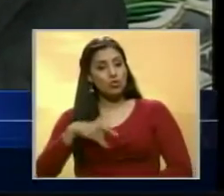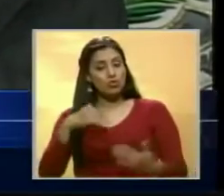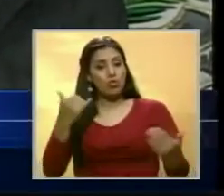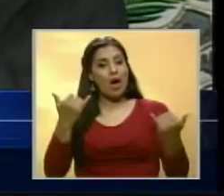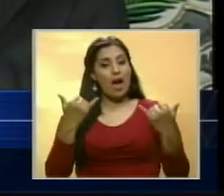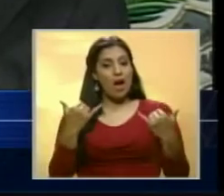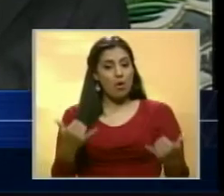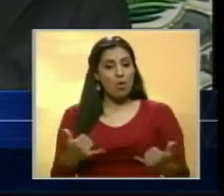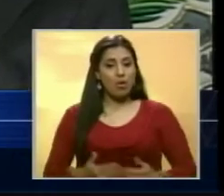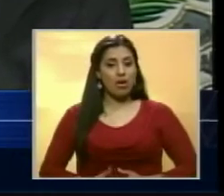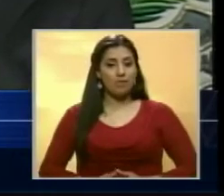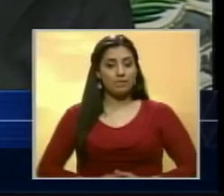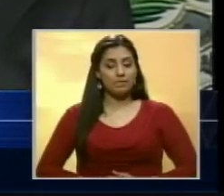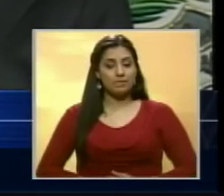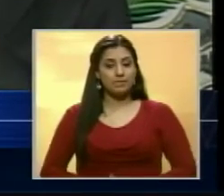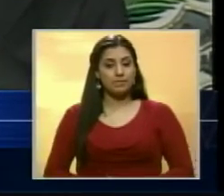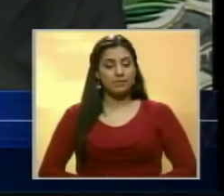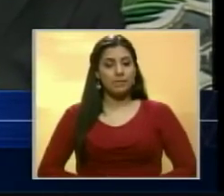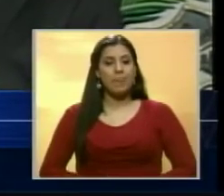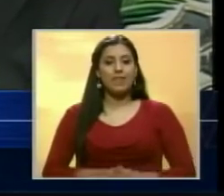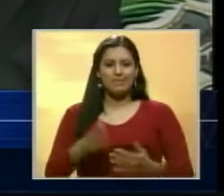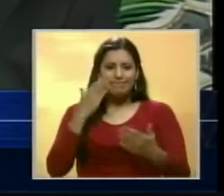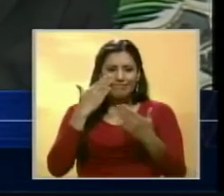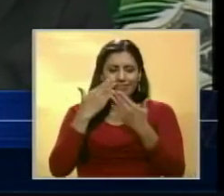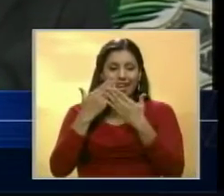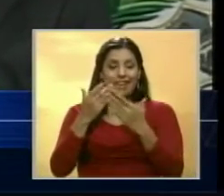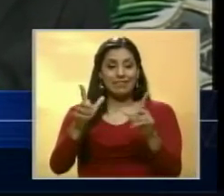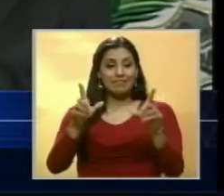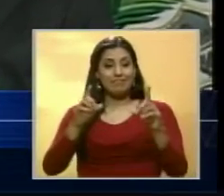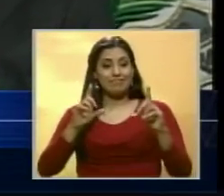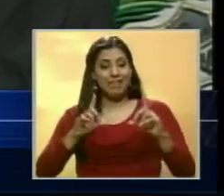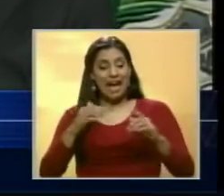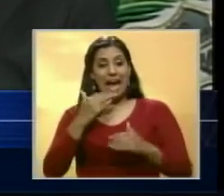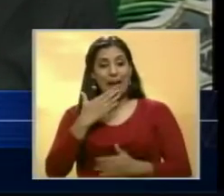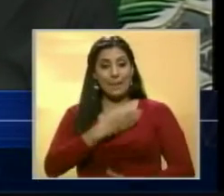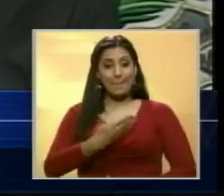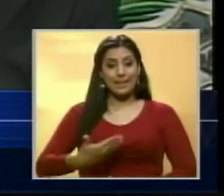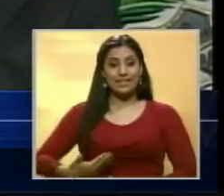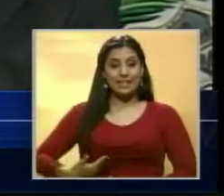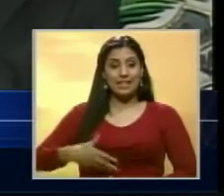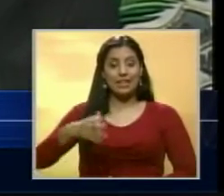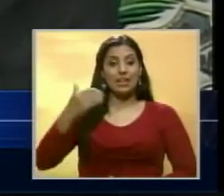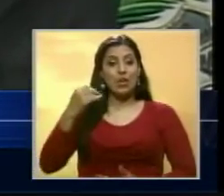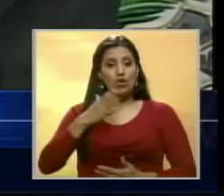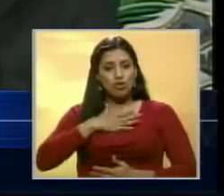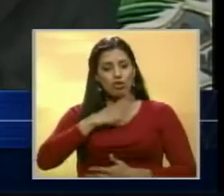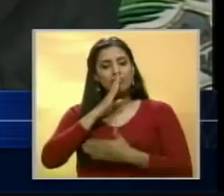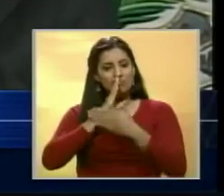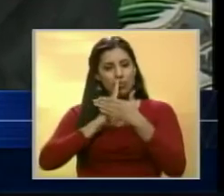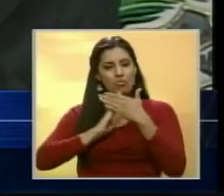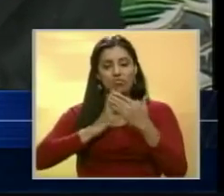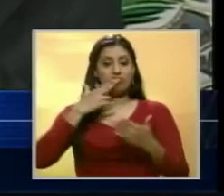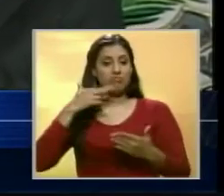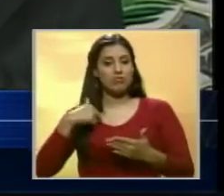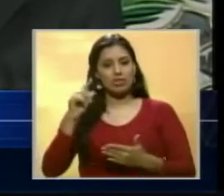Tomamos este virtual veredicto con mucha modestia,